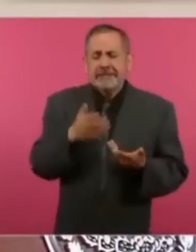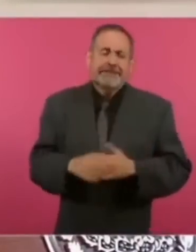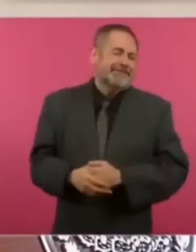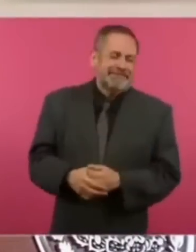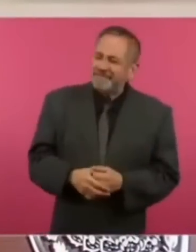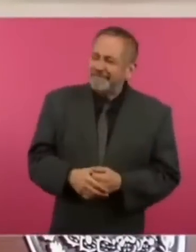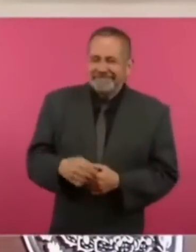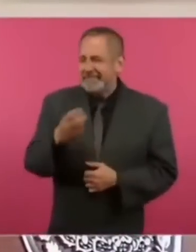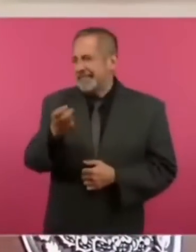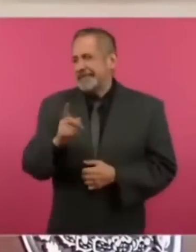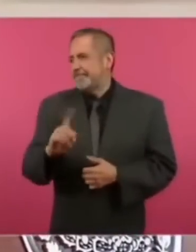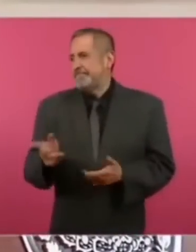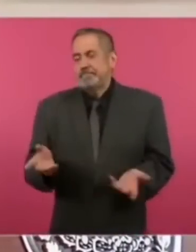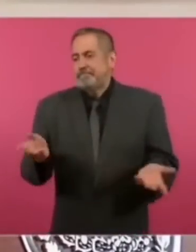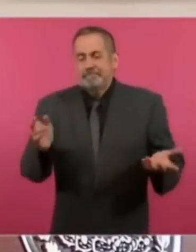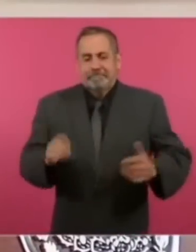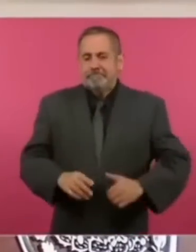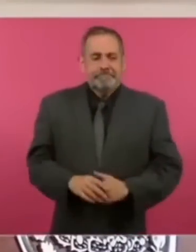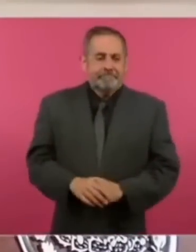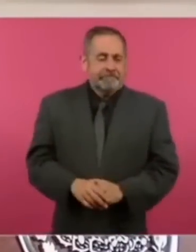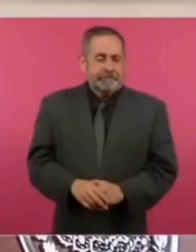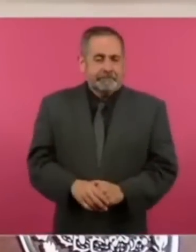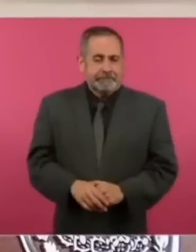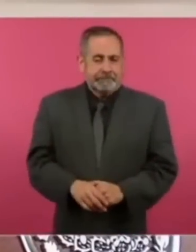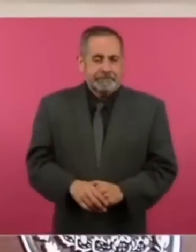No, esos son